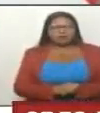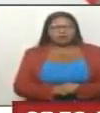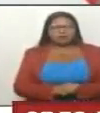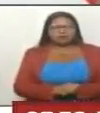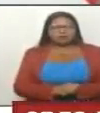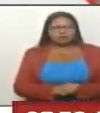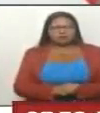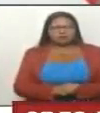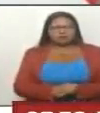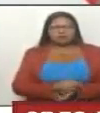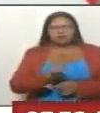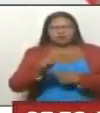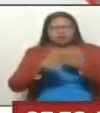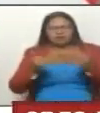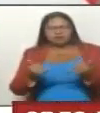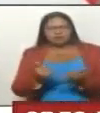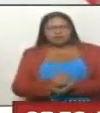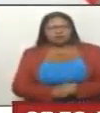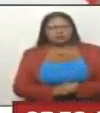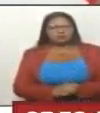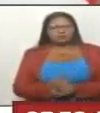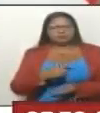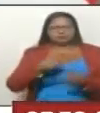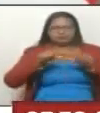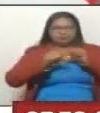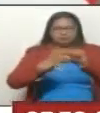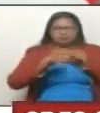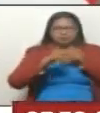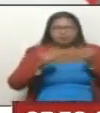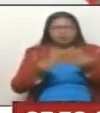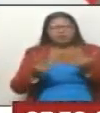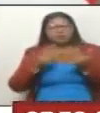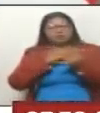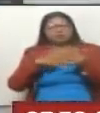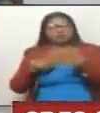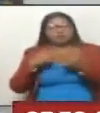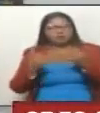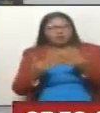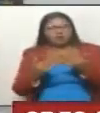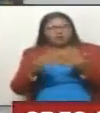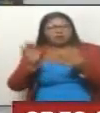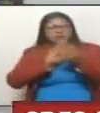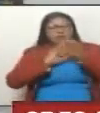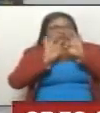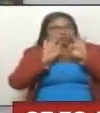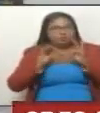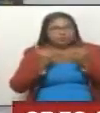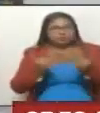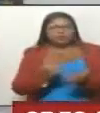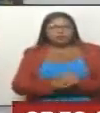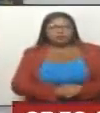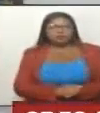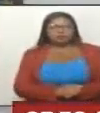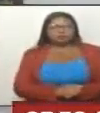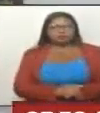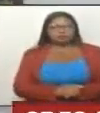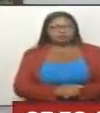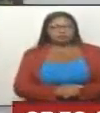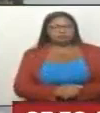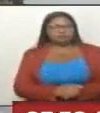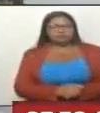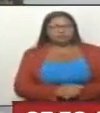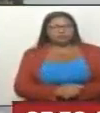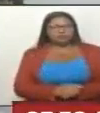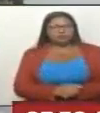golpes indirectos, golpes perpetuos y permanentes, el golpe clásico, el llamado punch en la teoría del